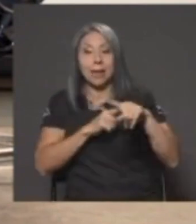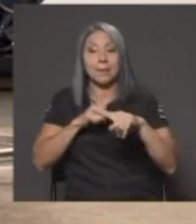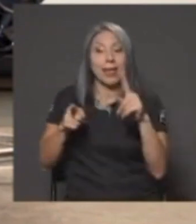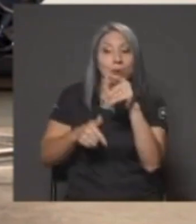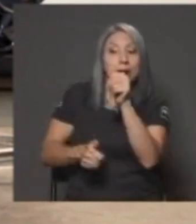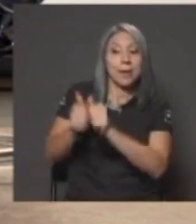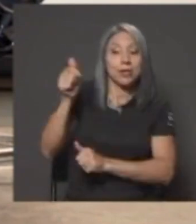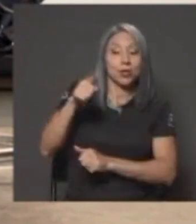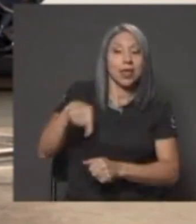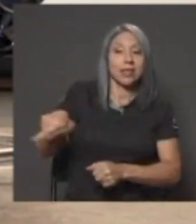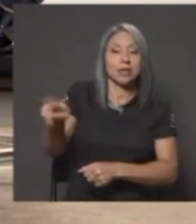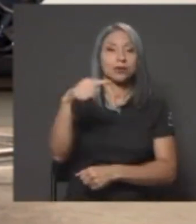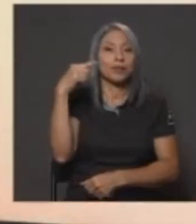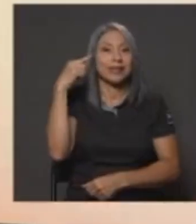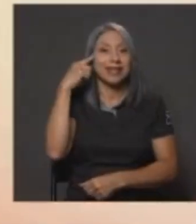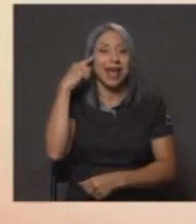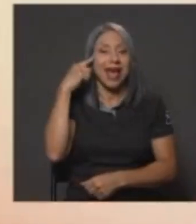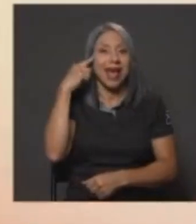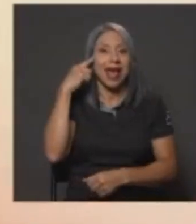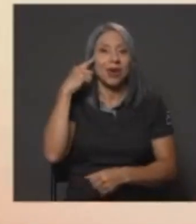era importante